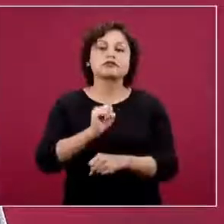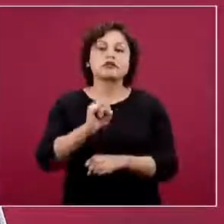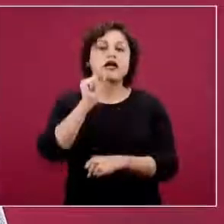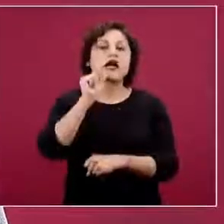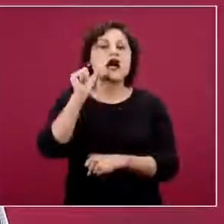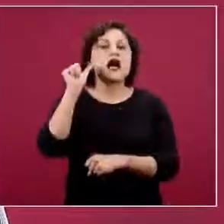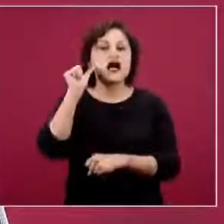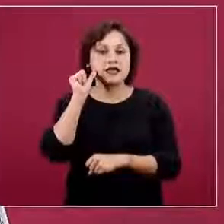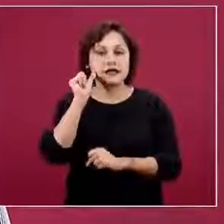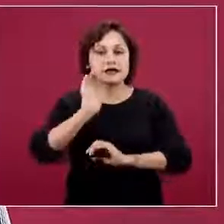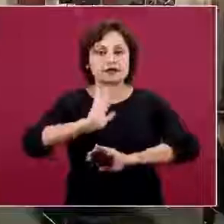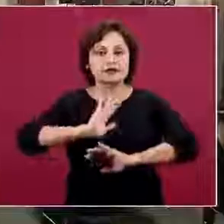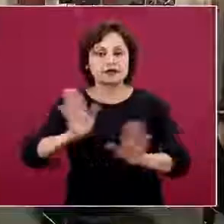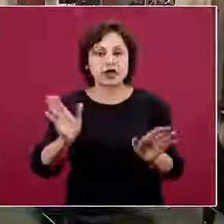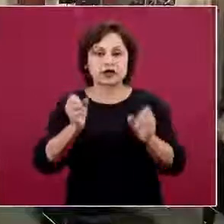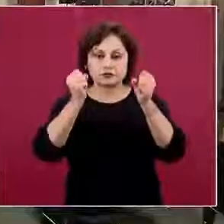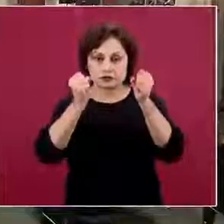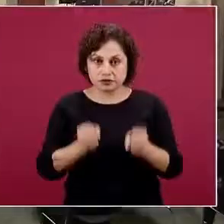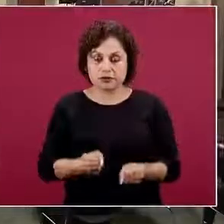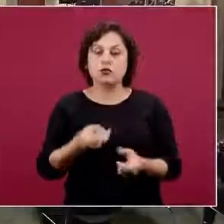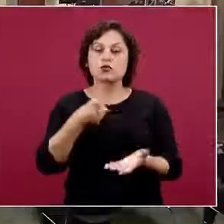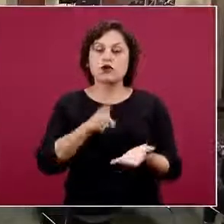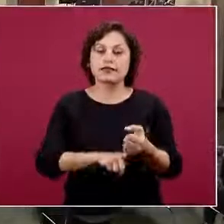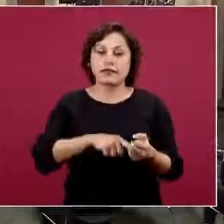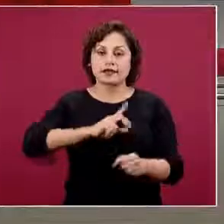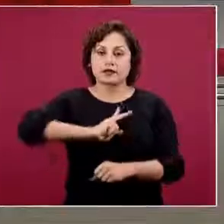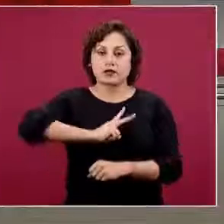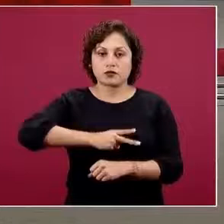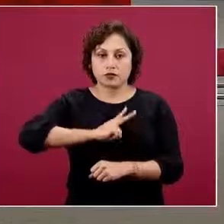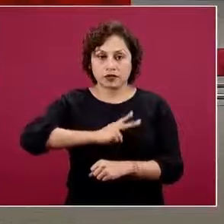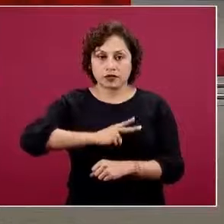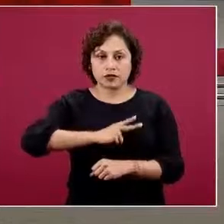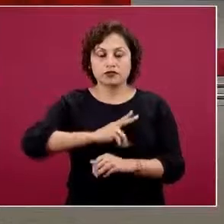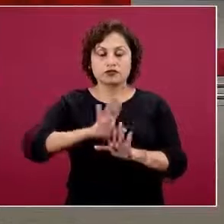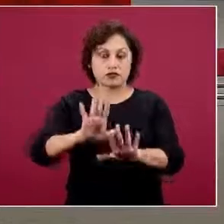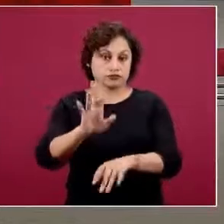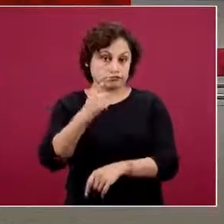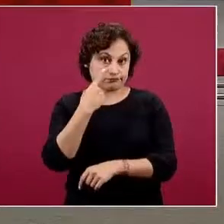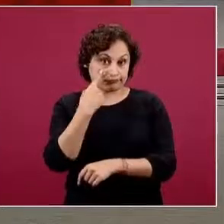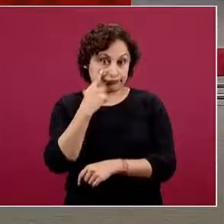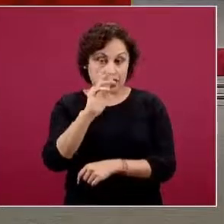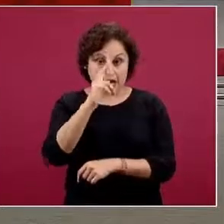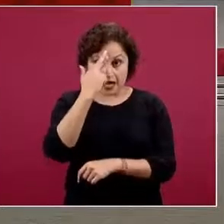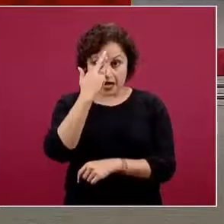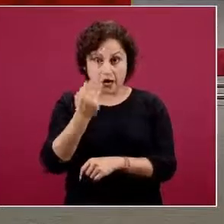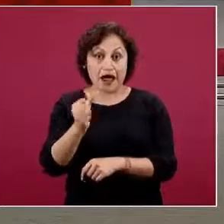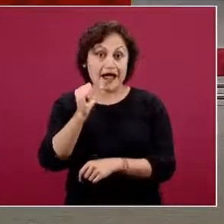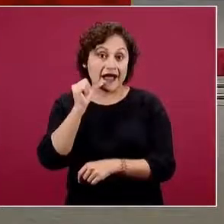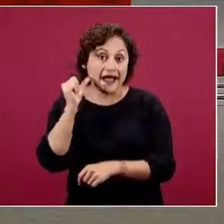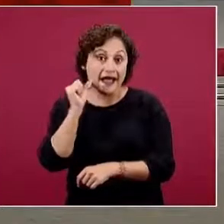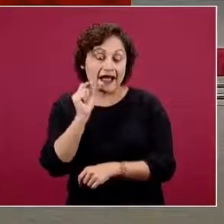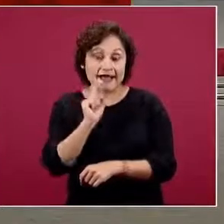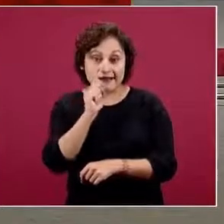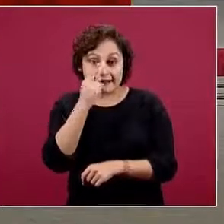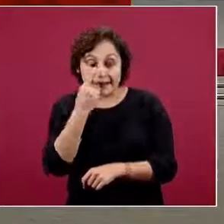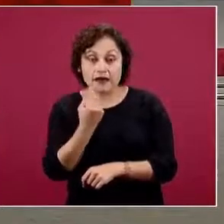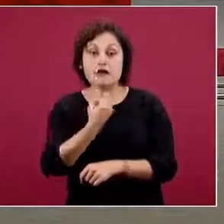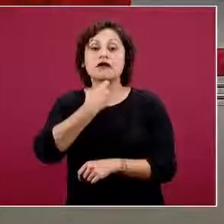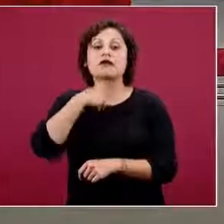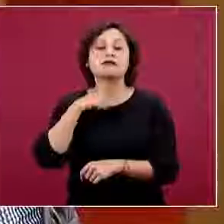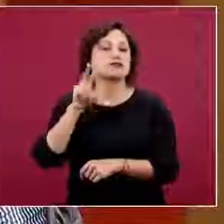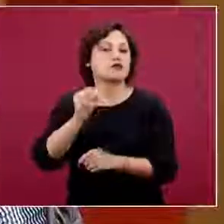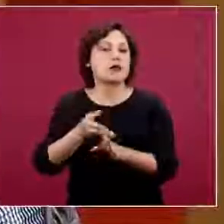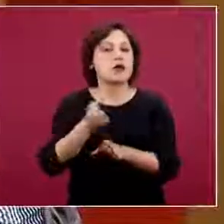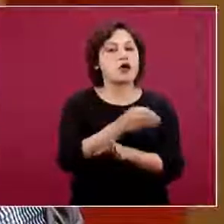se identifica la presencia también en su momento, recordando que esto es una muestra no de ayer, sino que es una muestra que se había tomado desde el